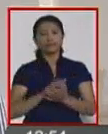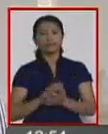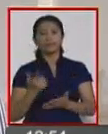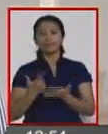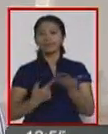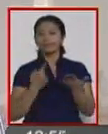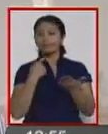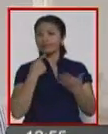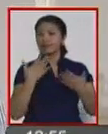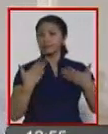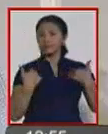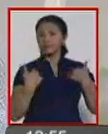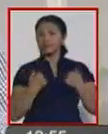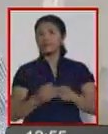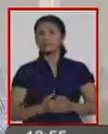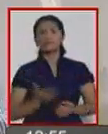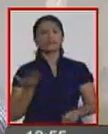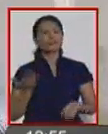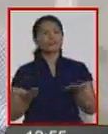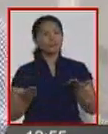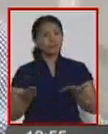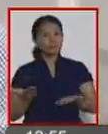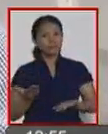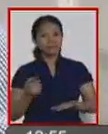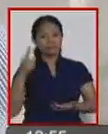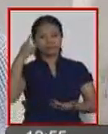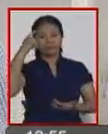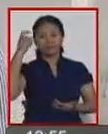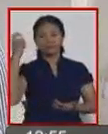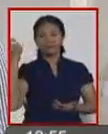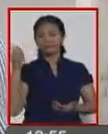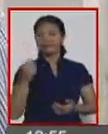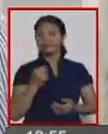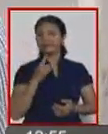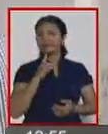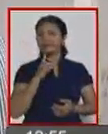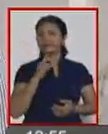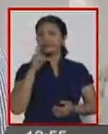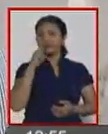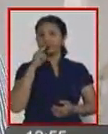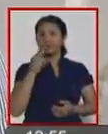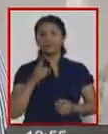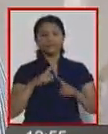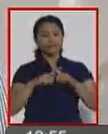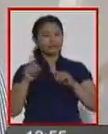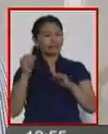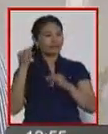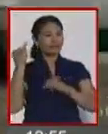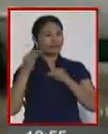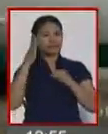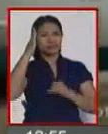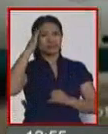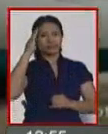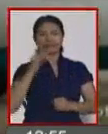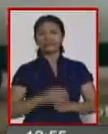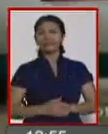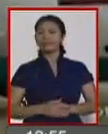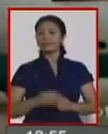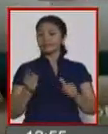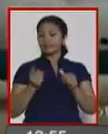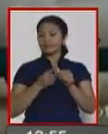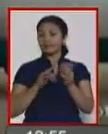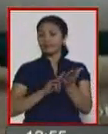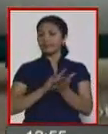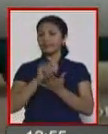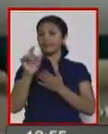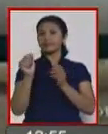tener, digamos, como algo que parece un sueño, algo que no es realidad, pero que sí, lo último que se conoce es eso. Este era el primer